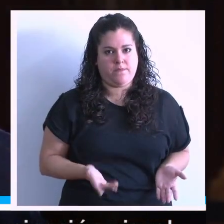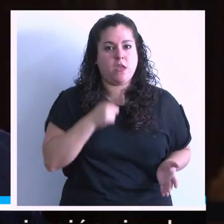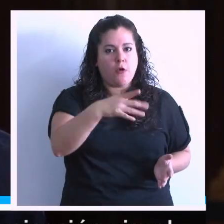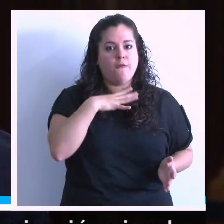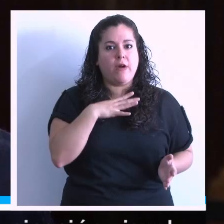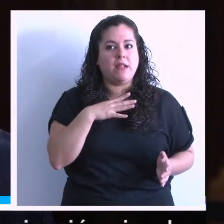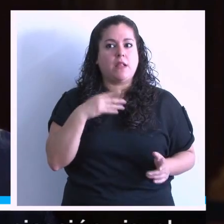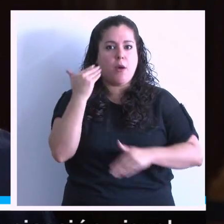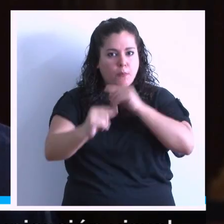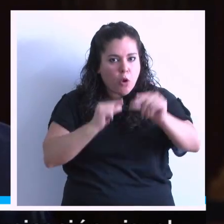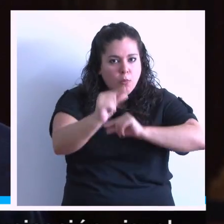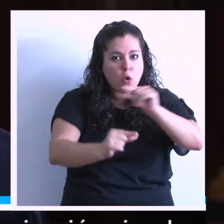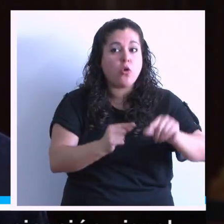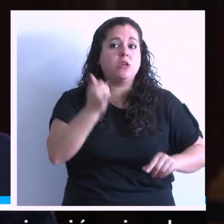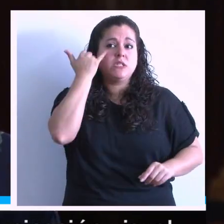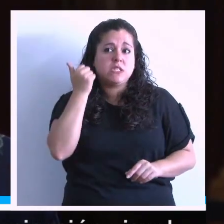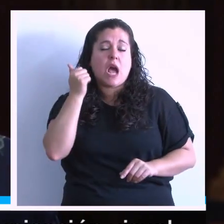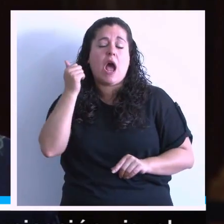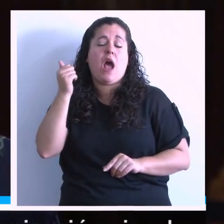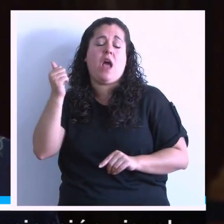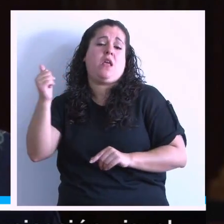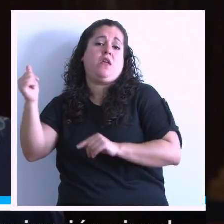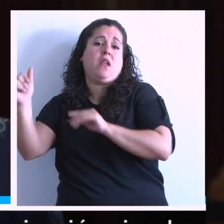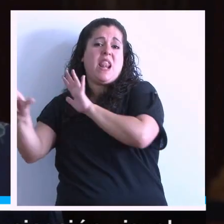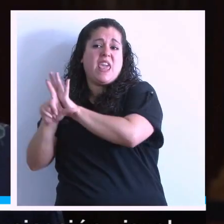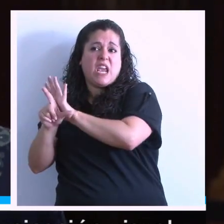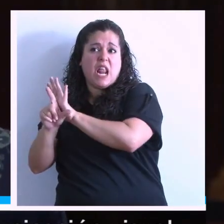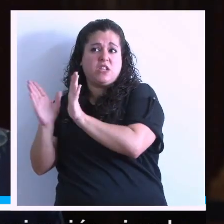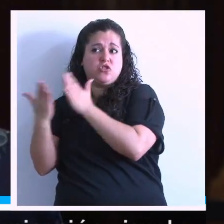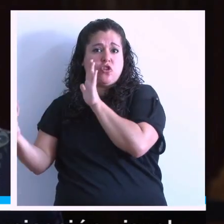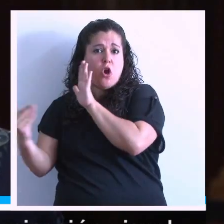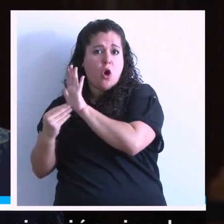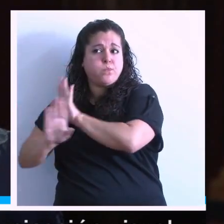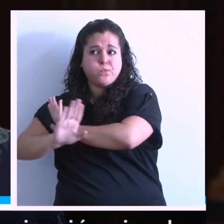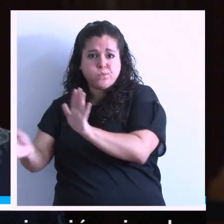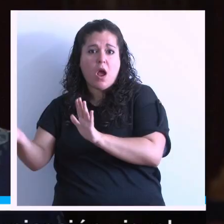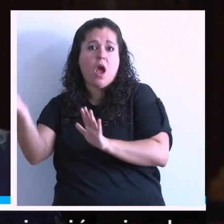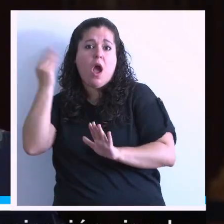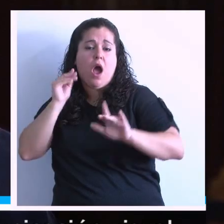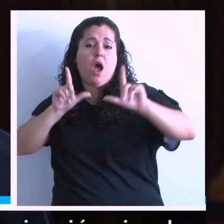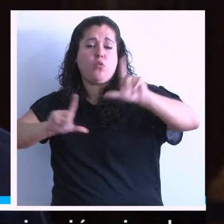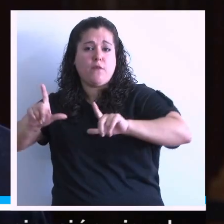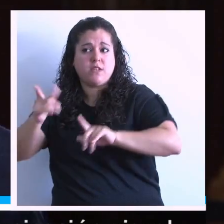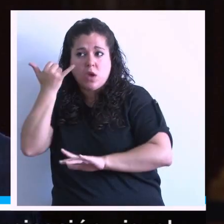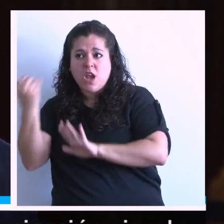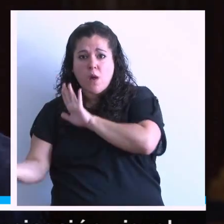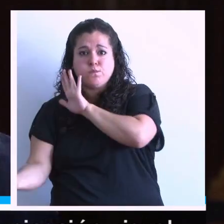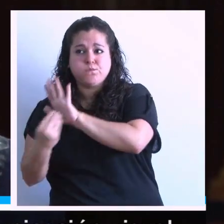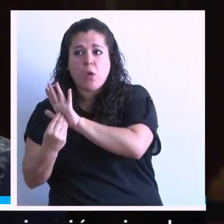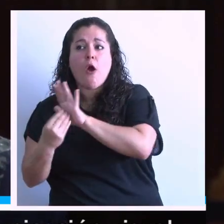se toman, que si ya ha sido considerado por nuestra legislación como importante en los medios audiovisuales, en la